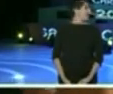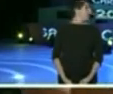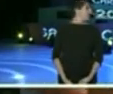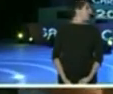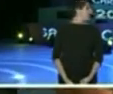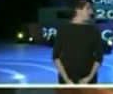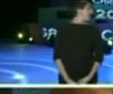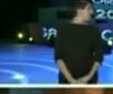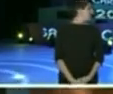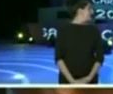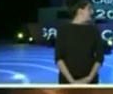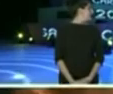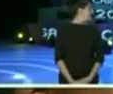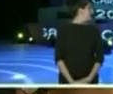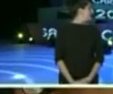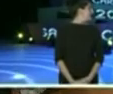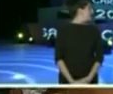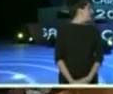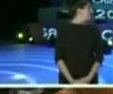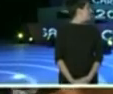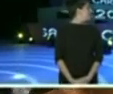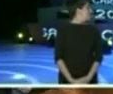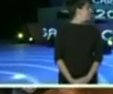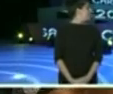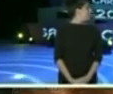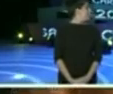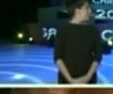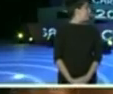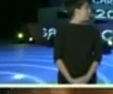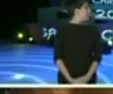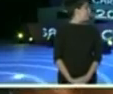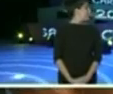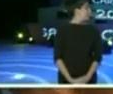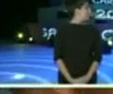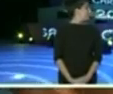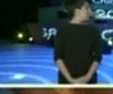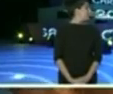A ver. Exacto. ¿Te toca? Venga.